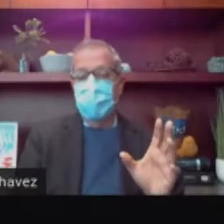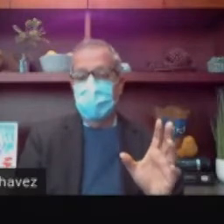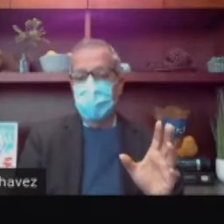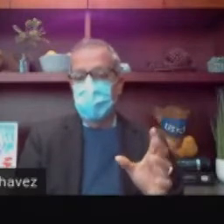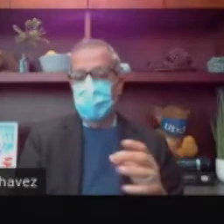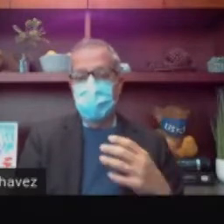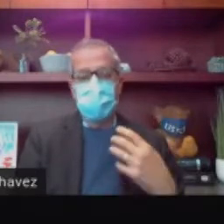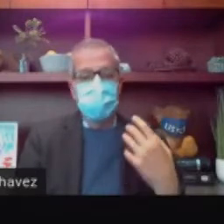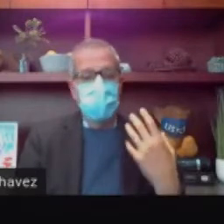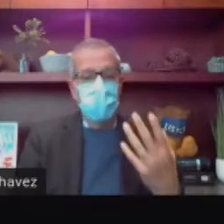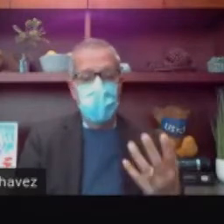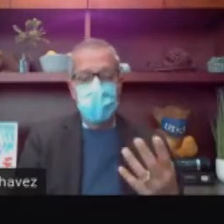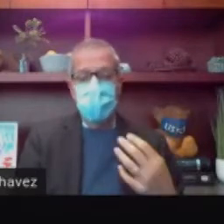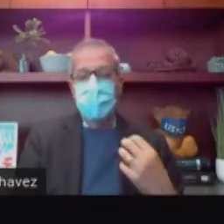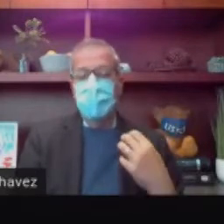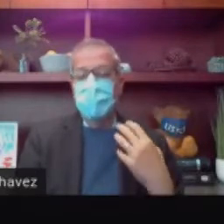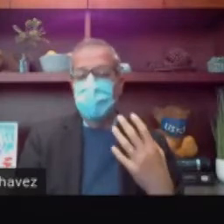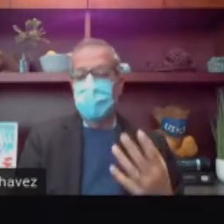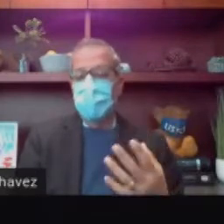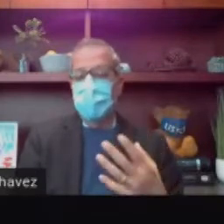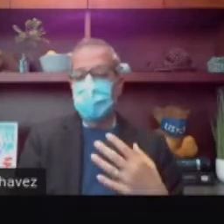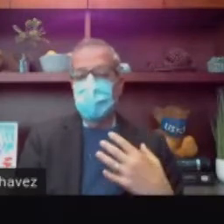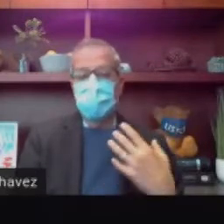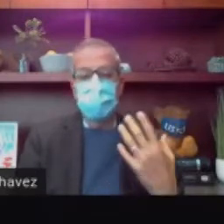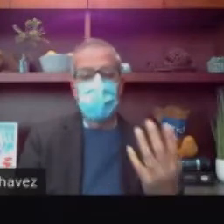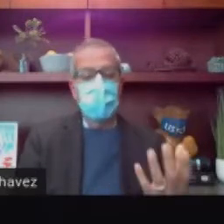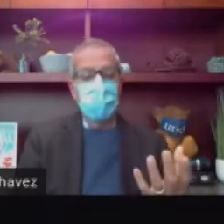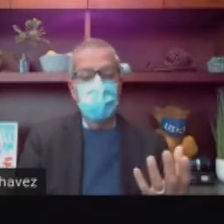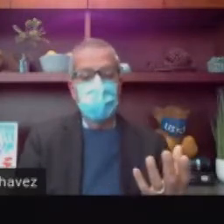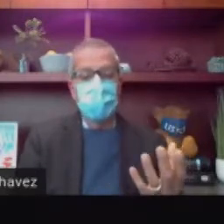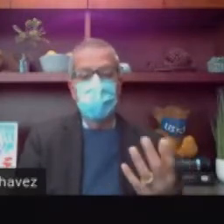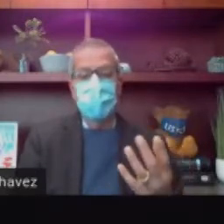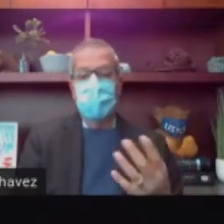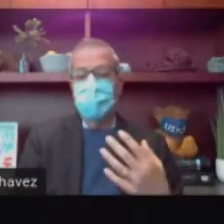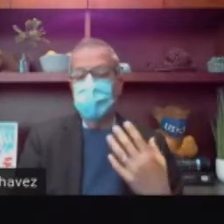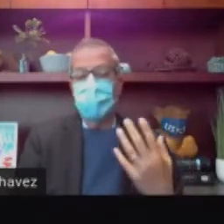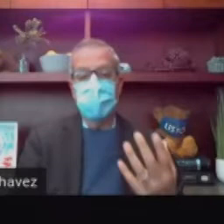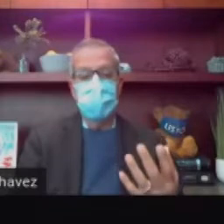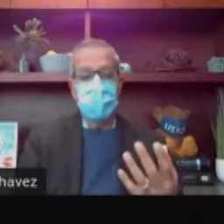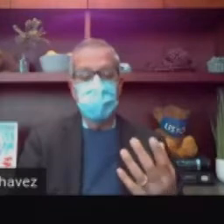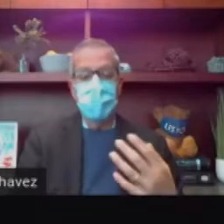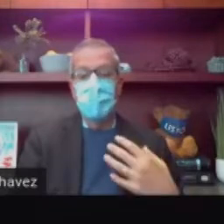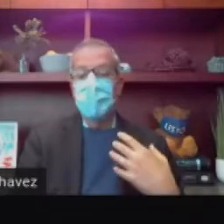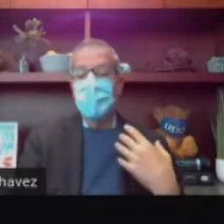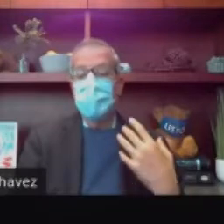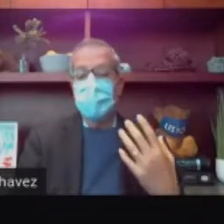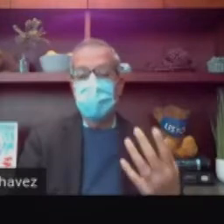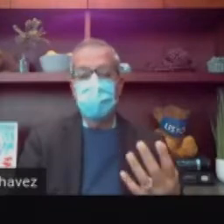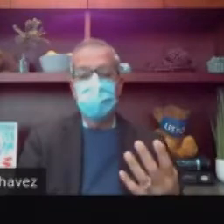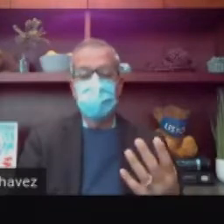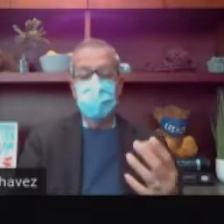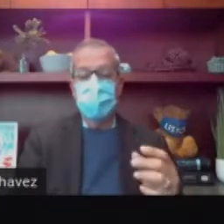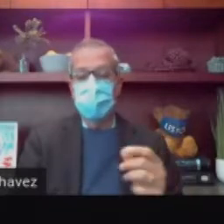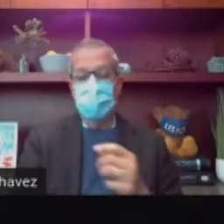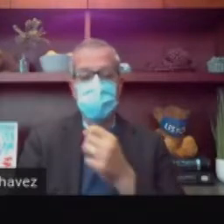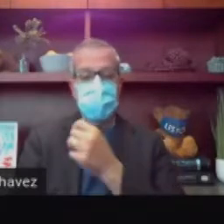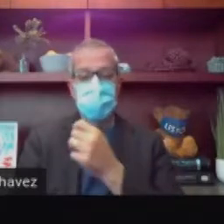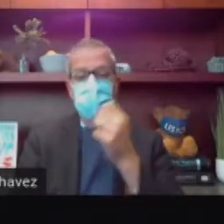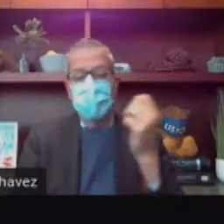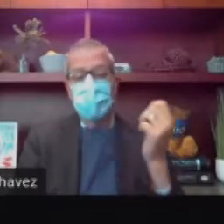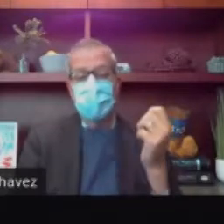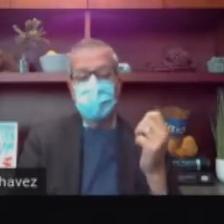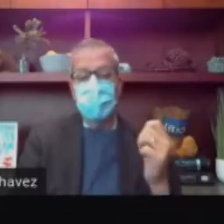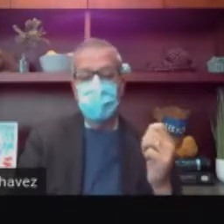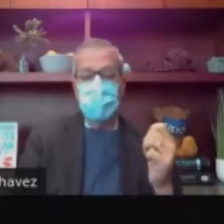de limitar. Por ejemplo, comer y beber cuando estamos en un lugar público frente a otras personas conlleva mucho riesgo.